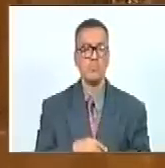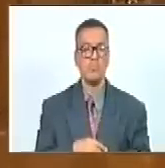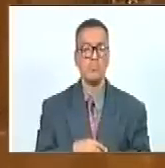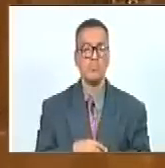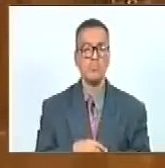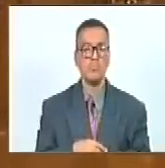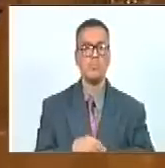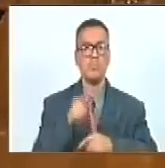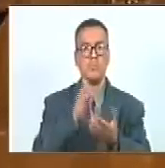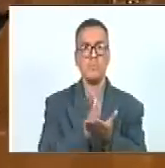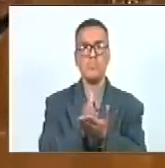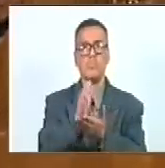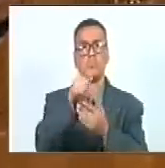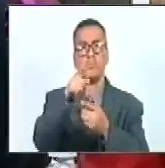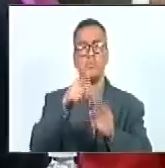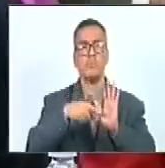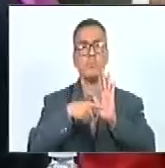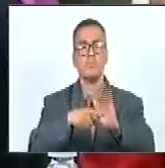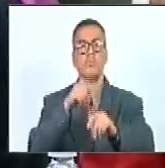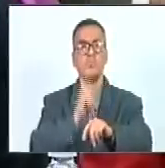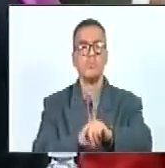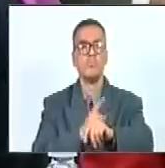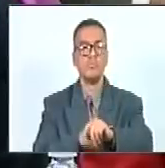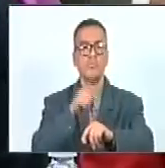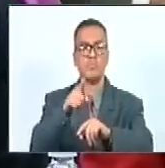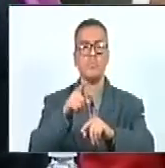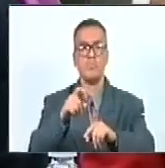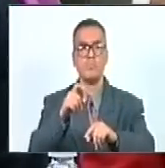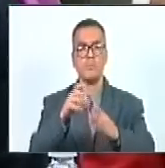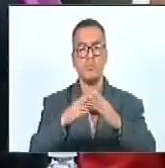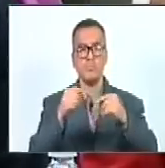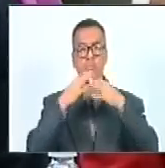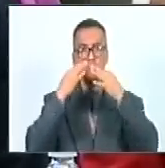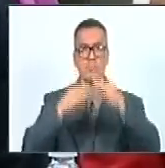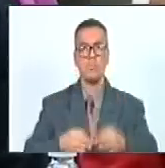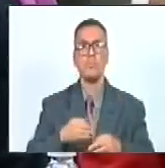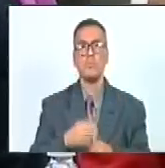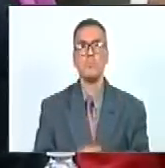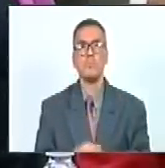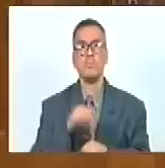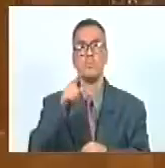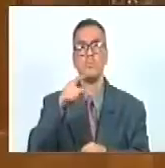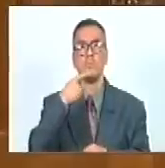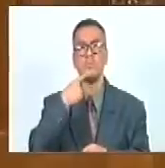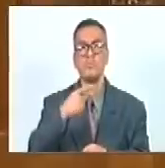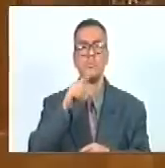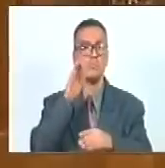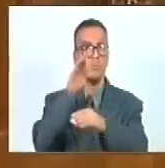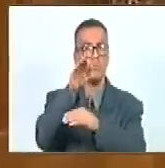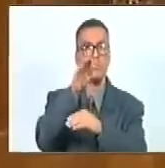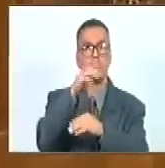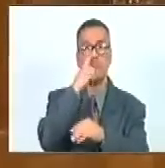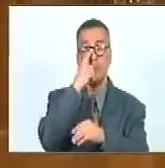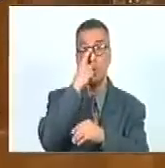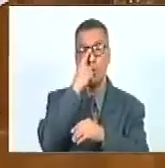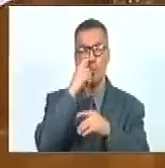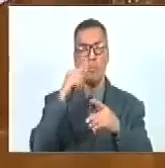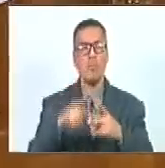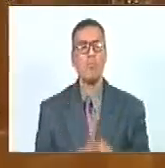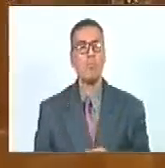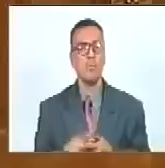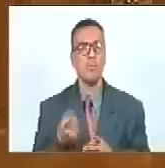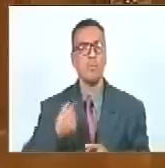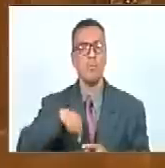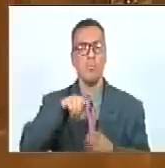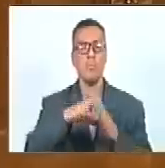seguimos confrontando situaciones complejas y exigentes, pero con horizonte definido en